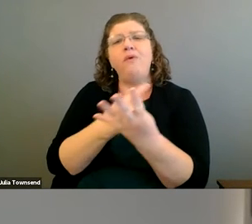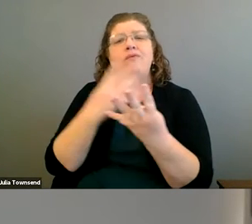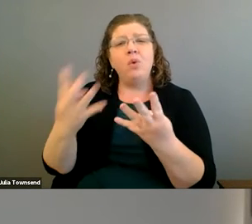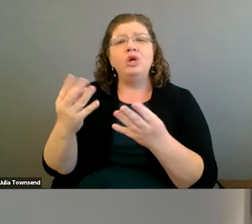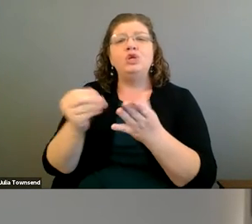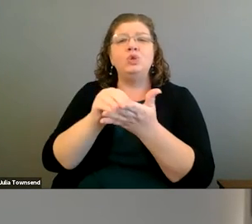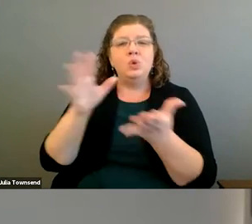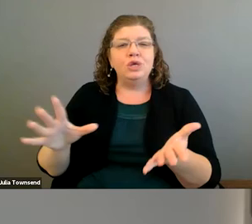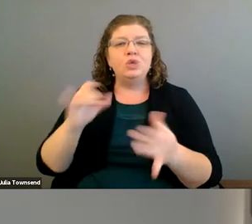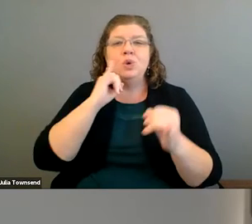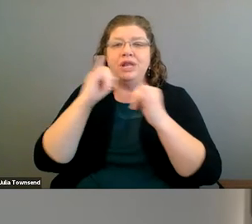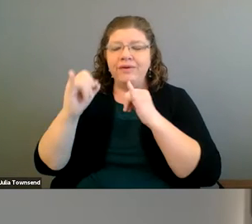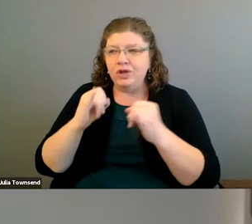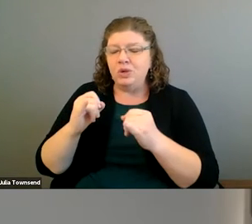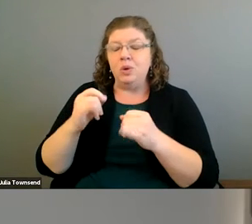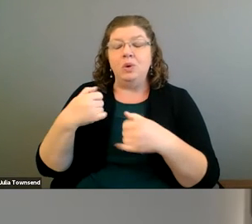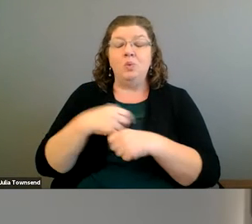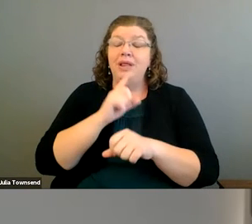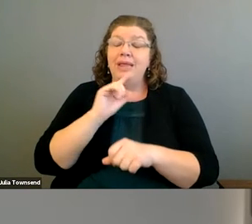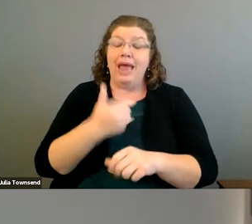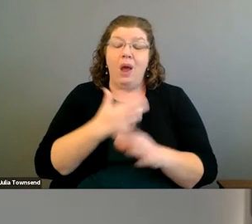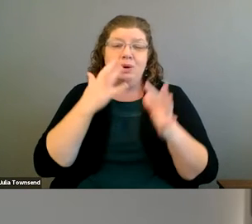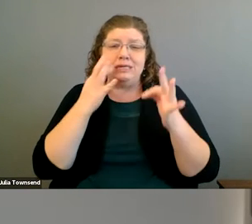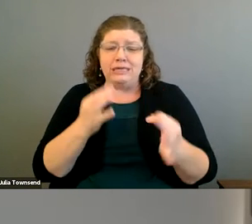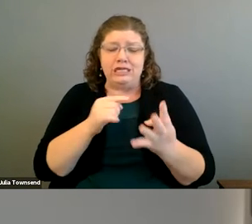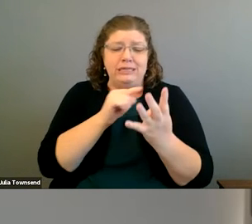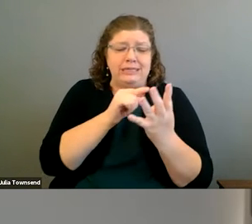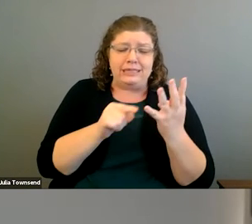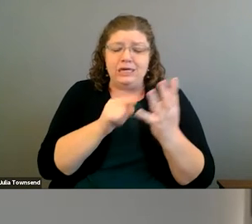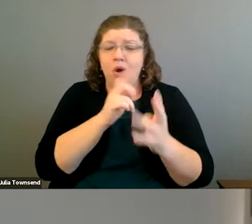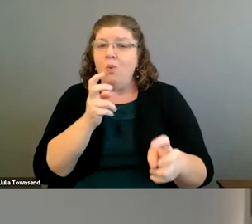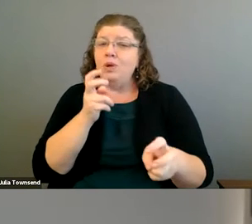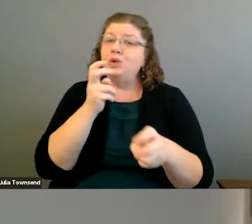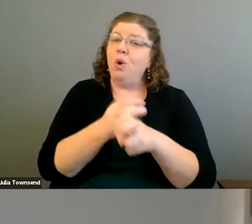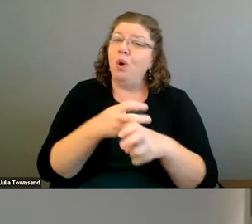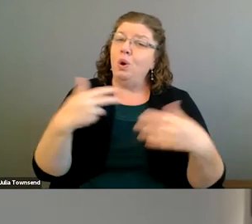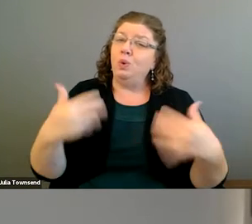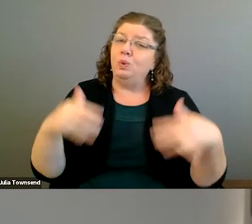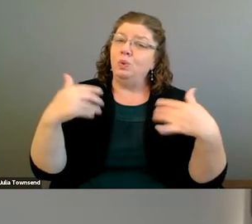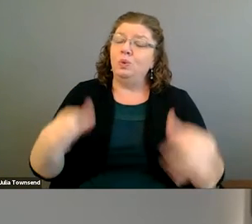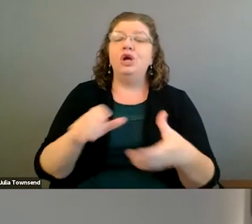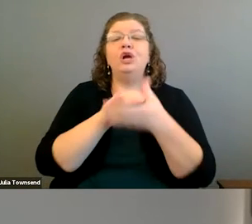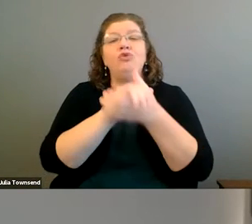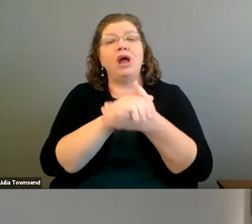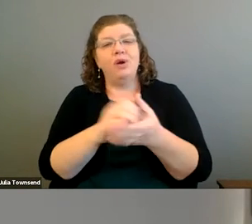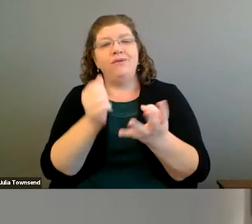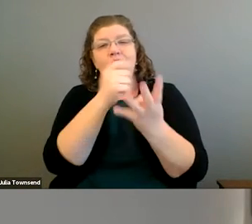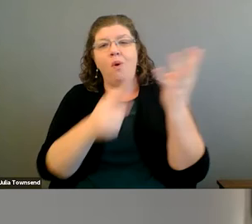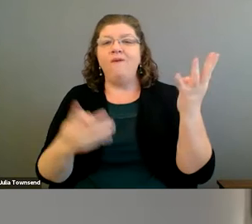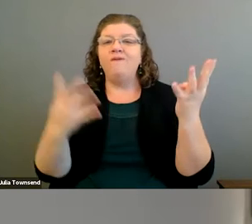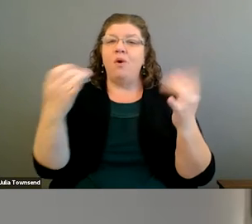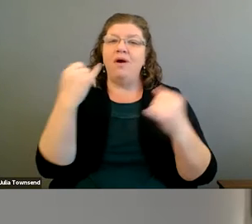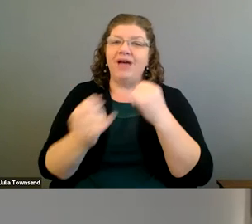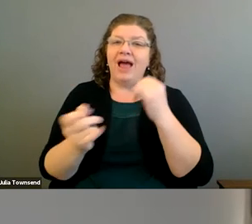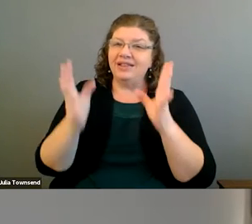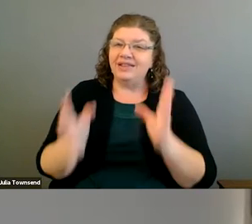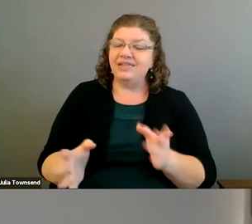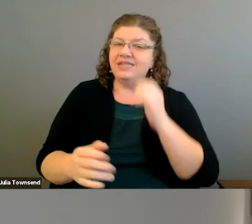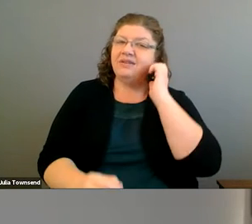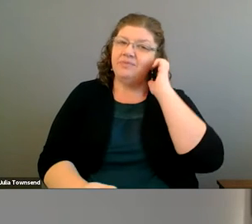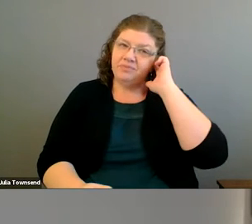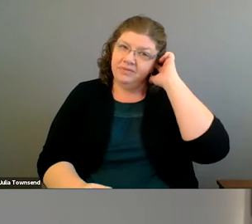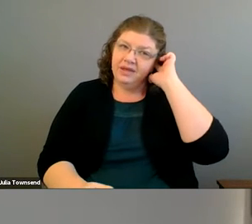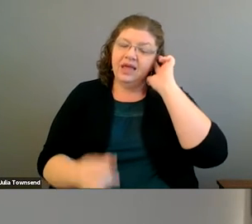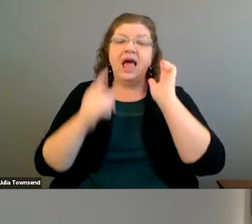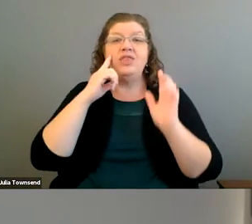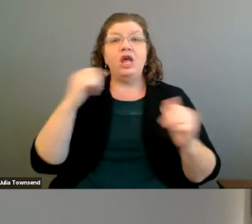estudiantes quienes se entrevistaron con nosotros y hicieron muy difícil nuestra decisión. Felicitamos a los cuatro finalistas y creo